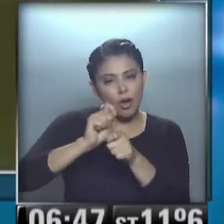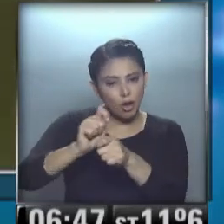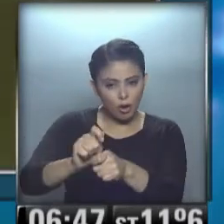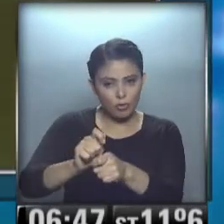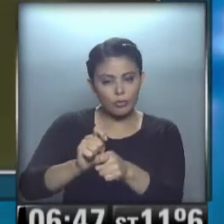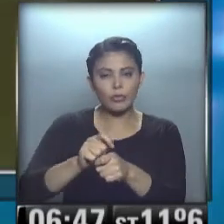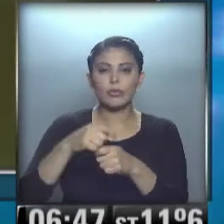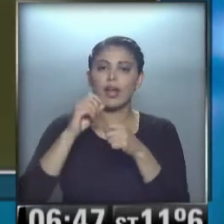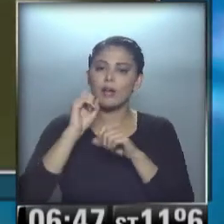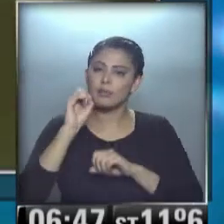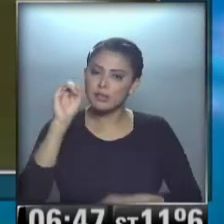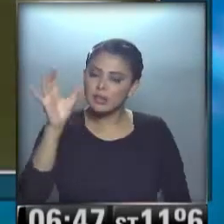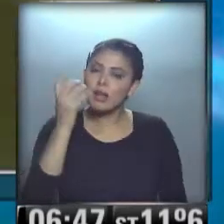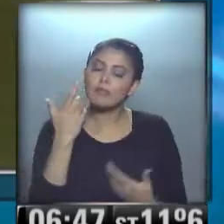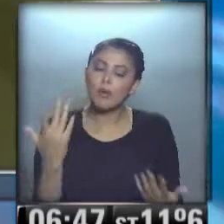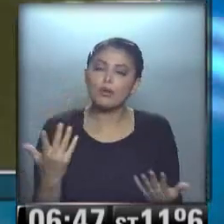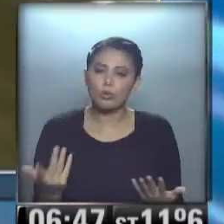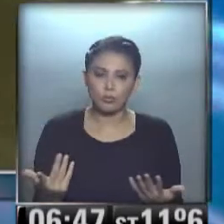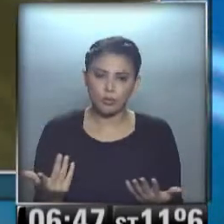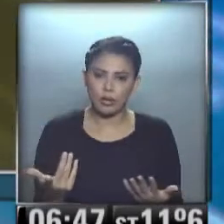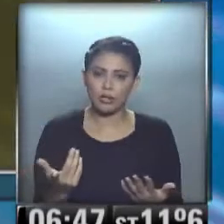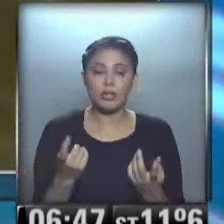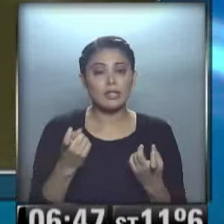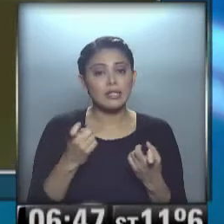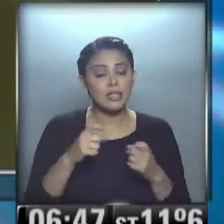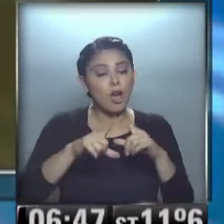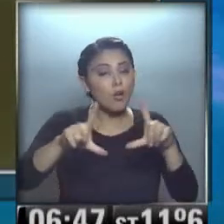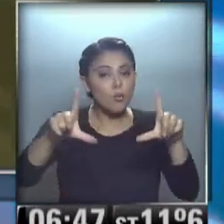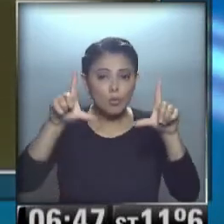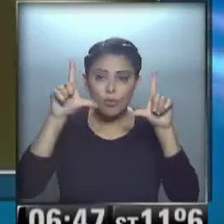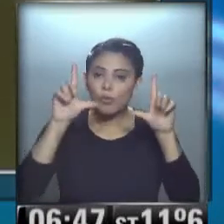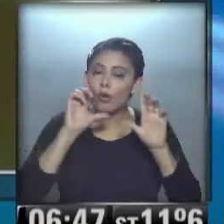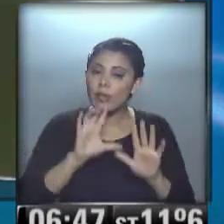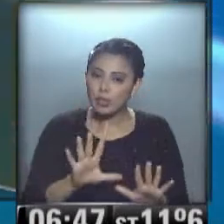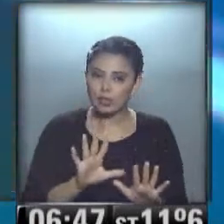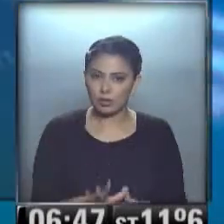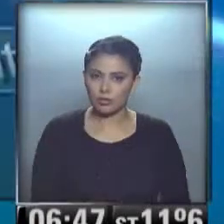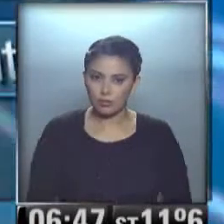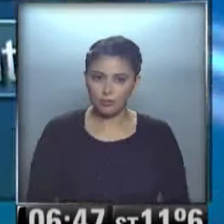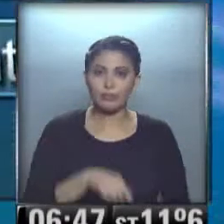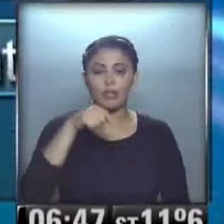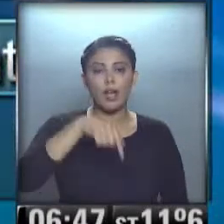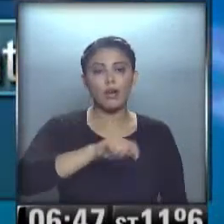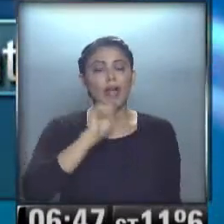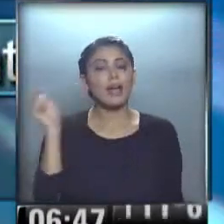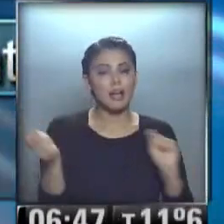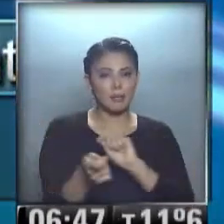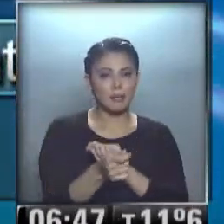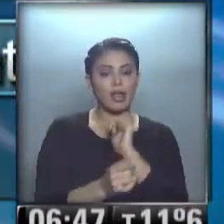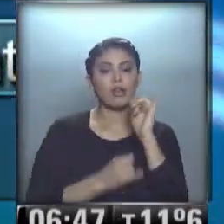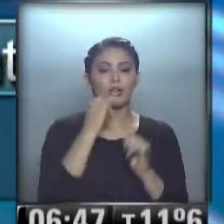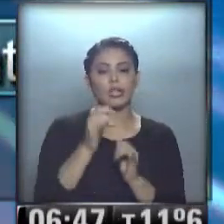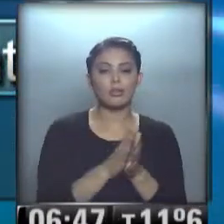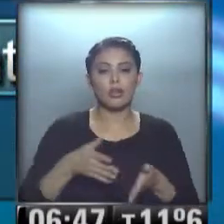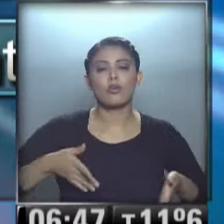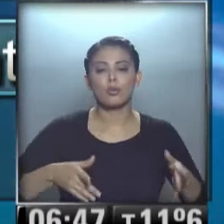hay balizamiento, así que por supuesto transiten con extrema precaución. En busca ahora de la ruta vecina, paralela a la